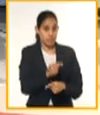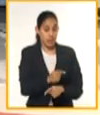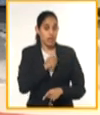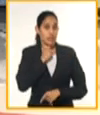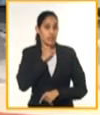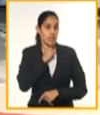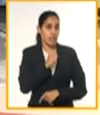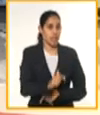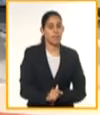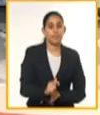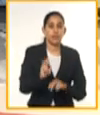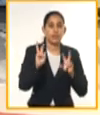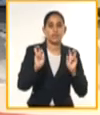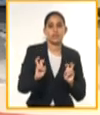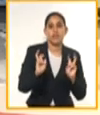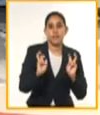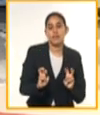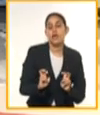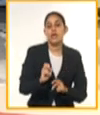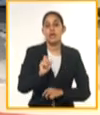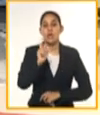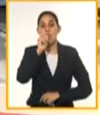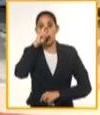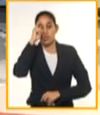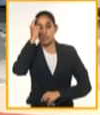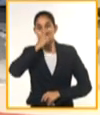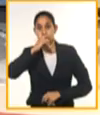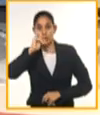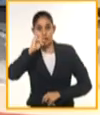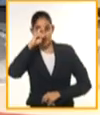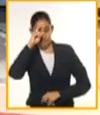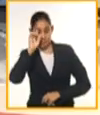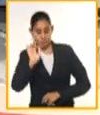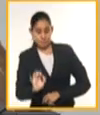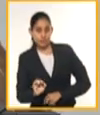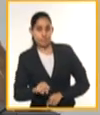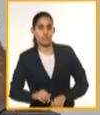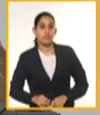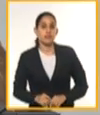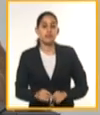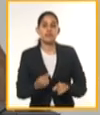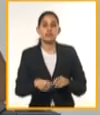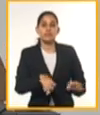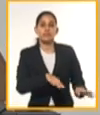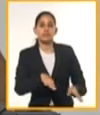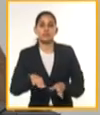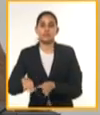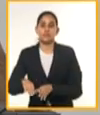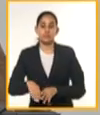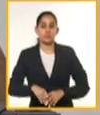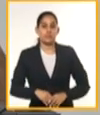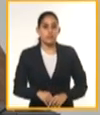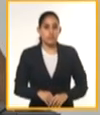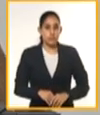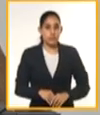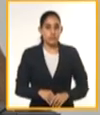pudiéramos decir, del uso de la USAID. Partió totalmente de ahí. Y entonces ahora, en el caso de